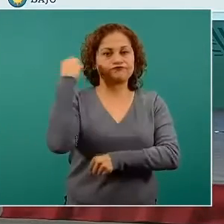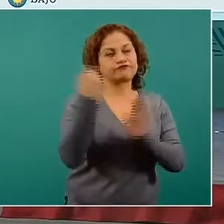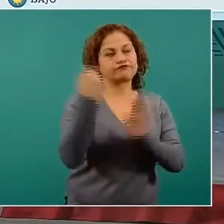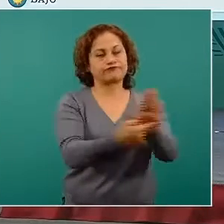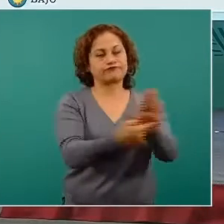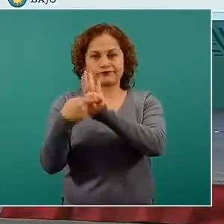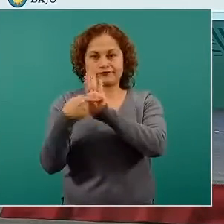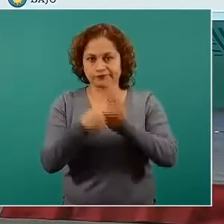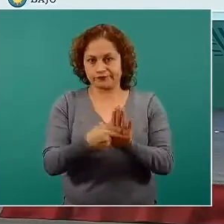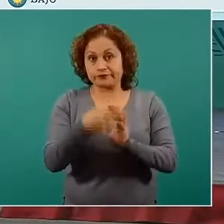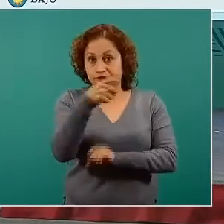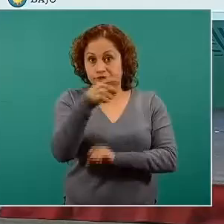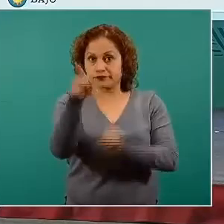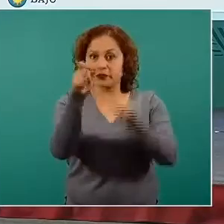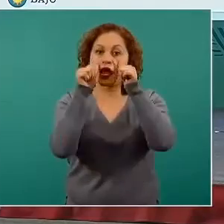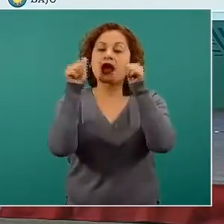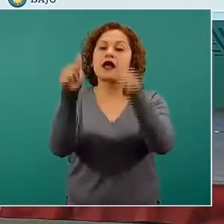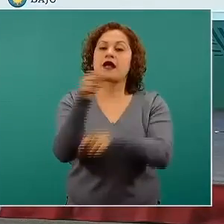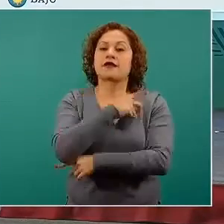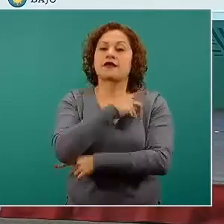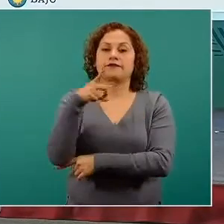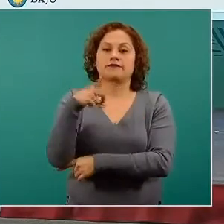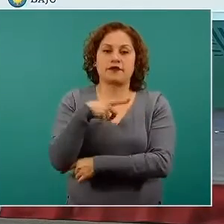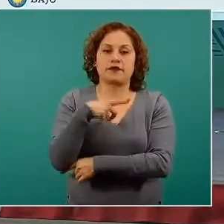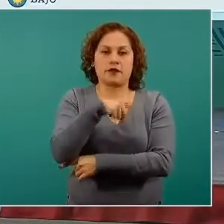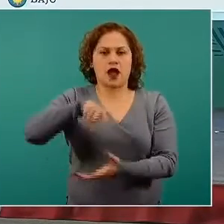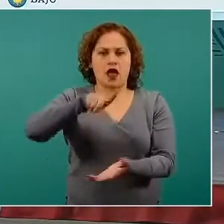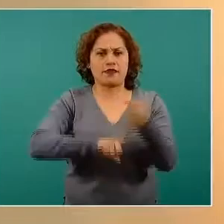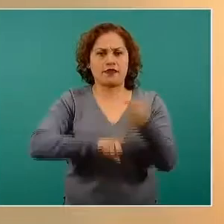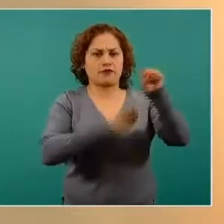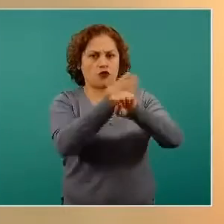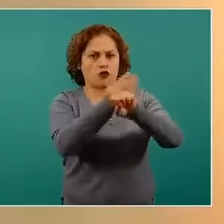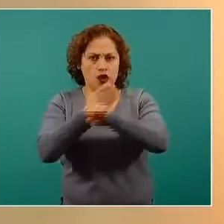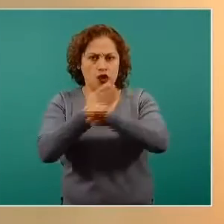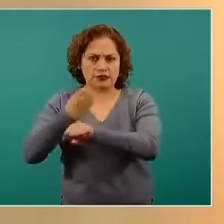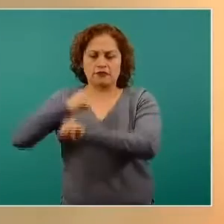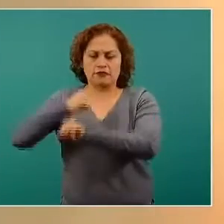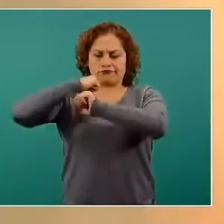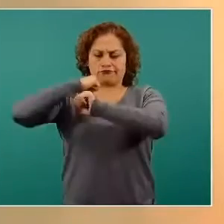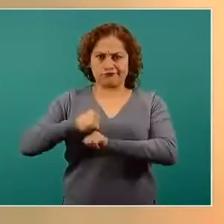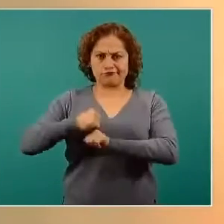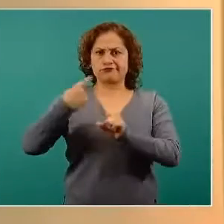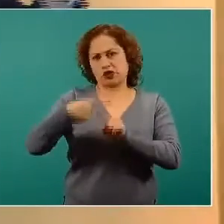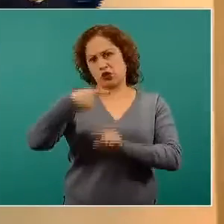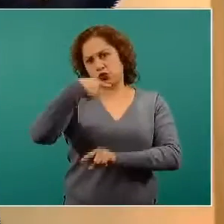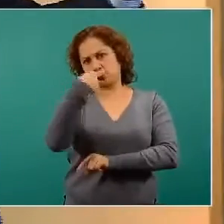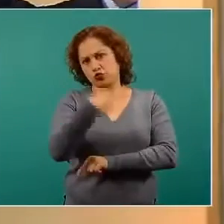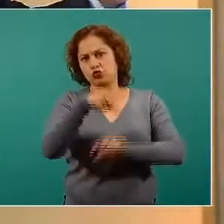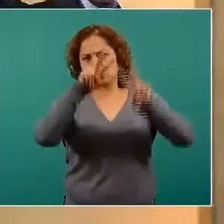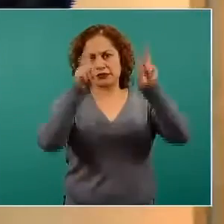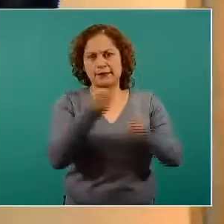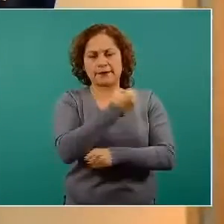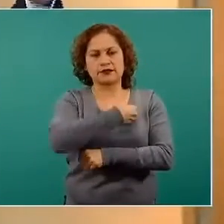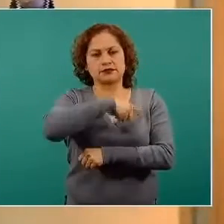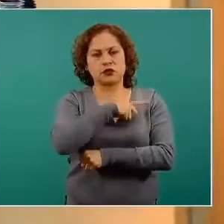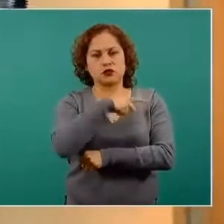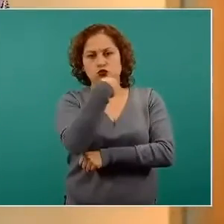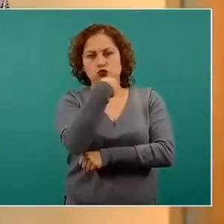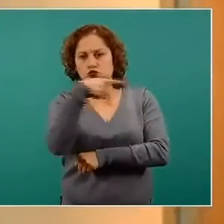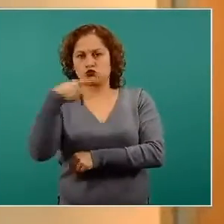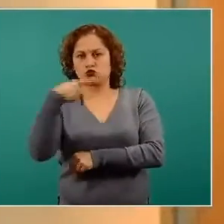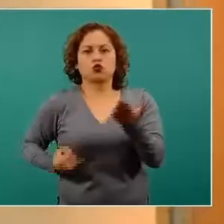estas personas titulares de los gobiernos estatales, que son la autoridad sanitaria local, tomarán decisiones de